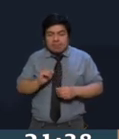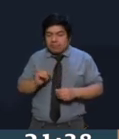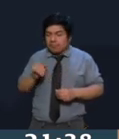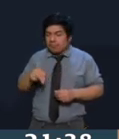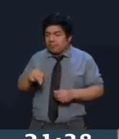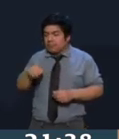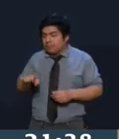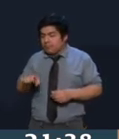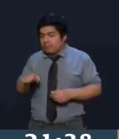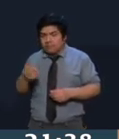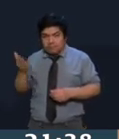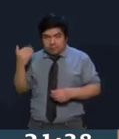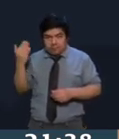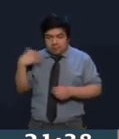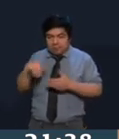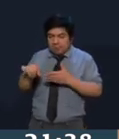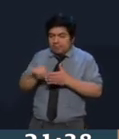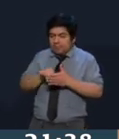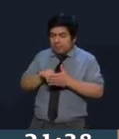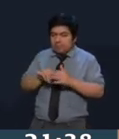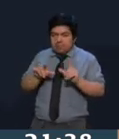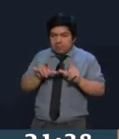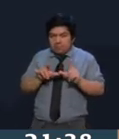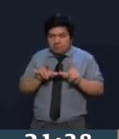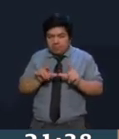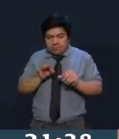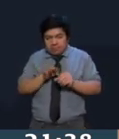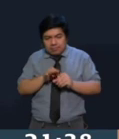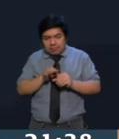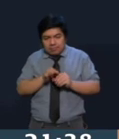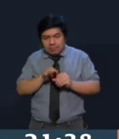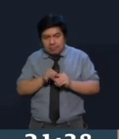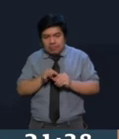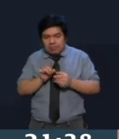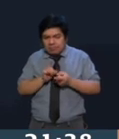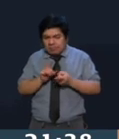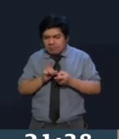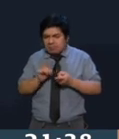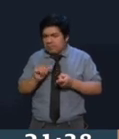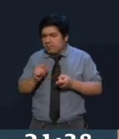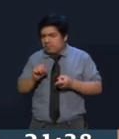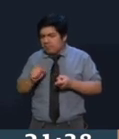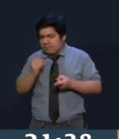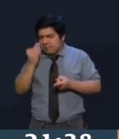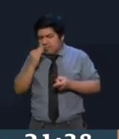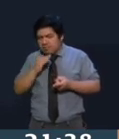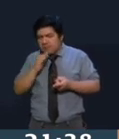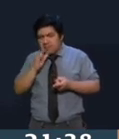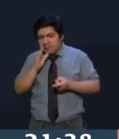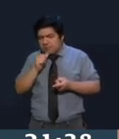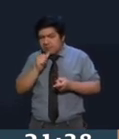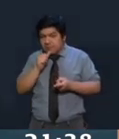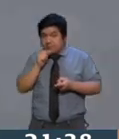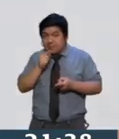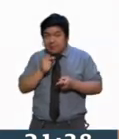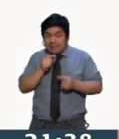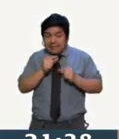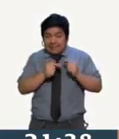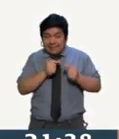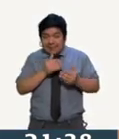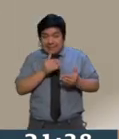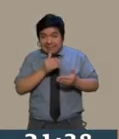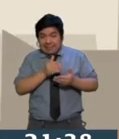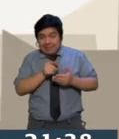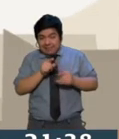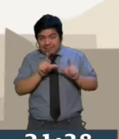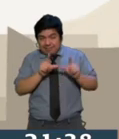precisó hace varios meses que no emite credenciales para votar con datos alterados. Y cualquiera que ha ido a hacer el trámite de su